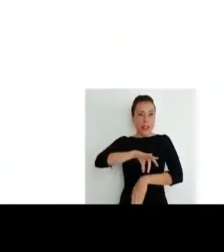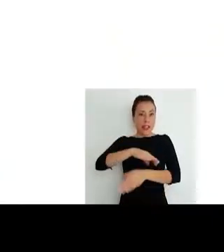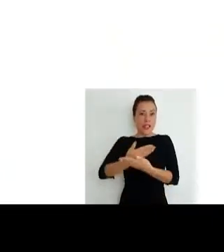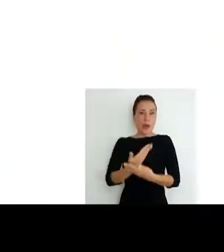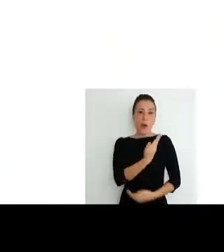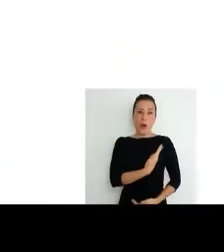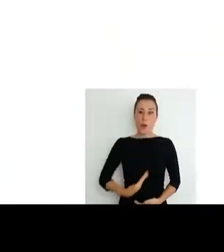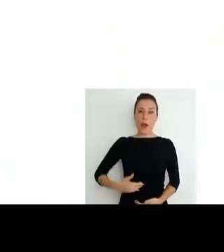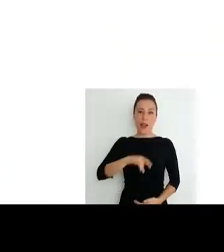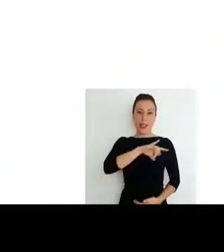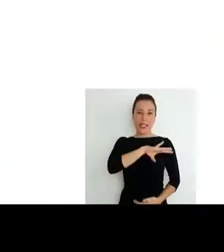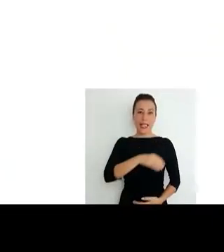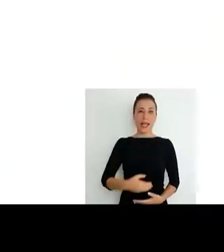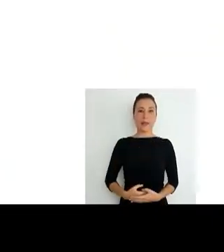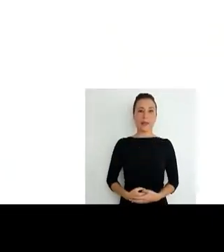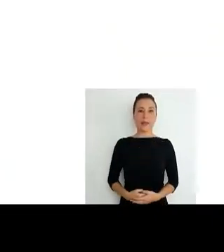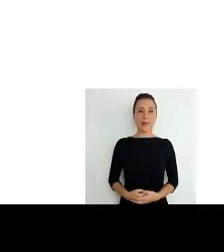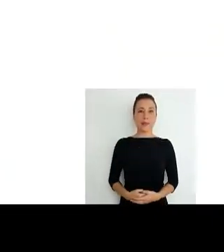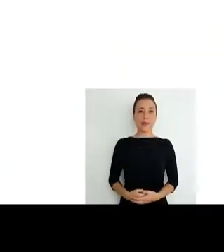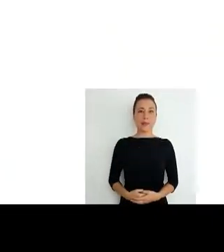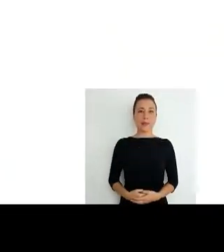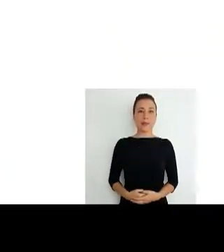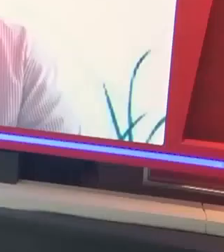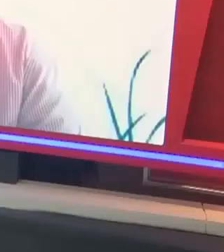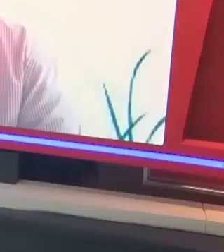Ministerio de Salud, Gobierno de Chile.